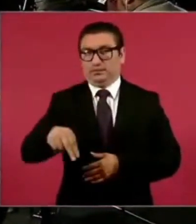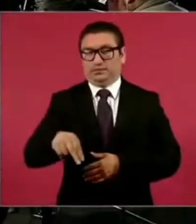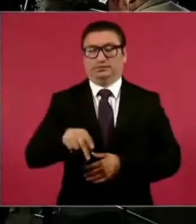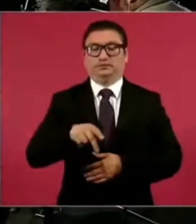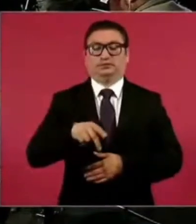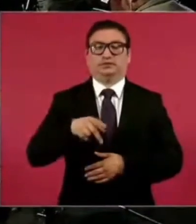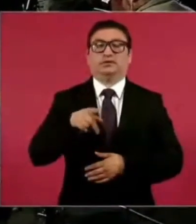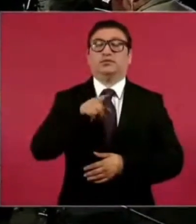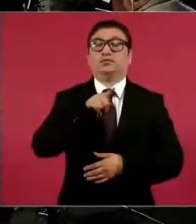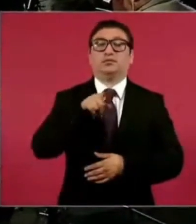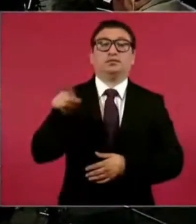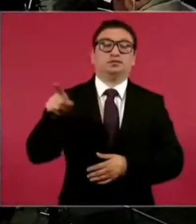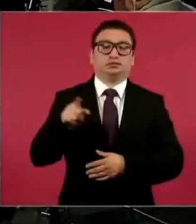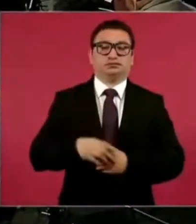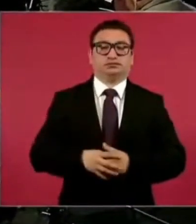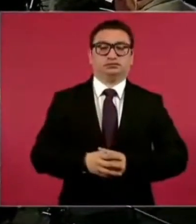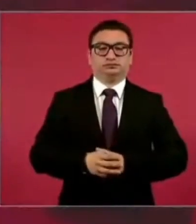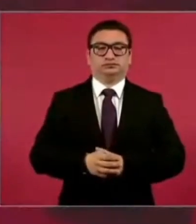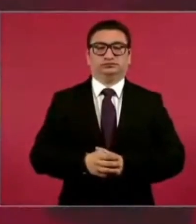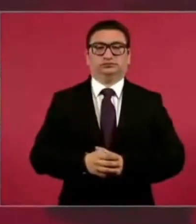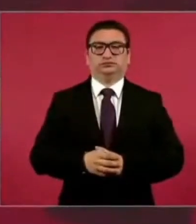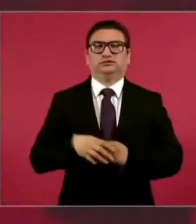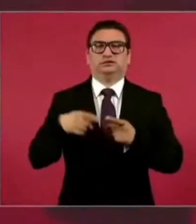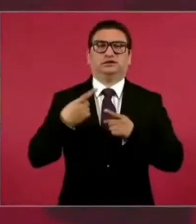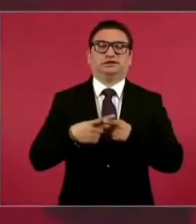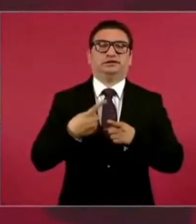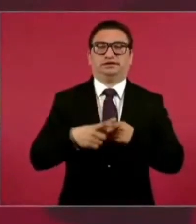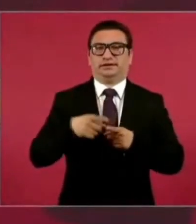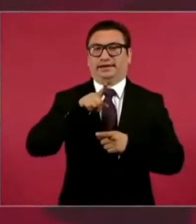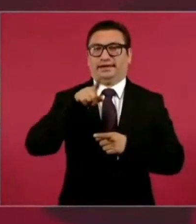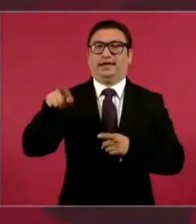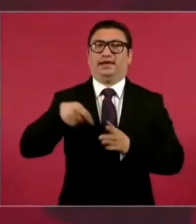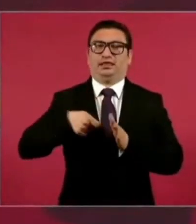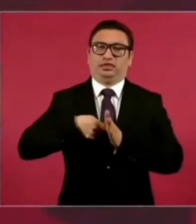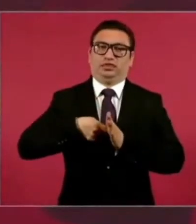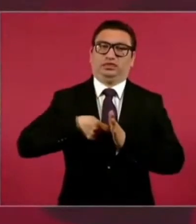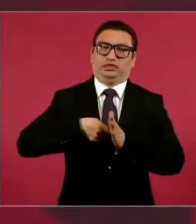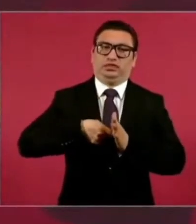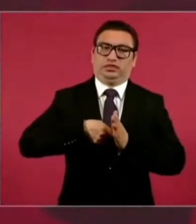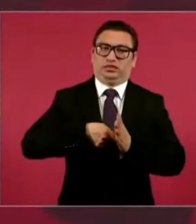que son los que están